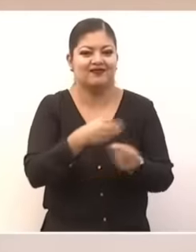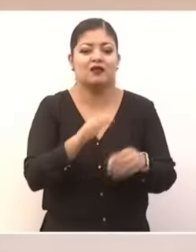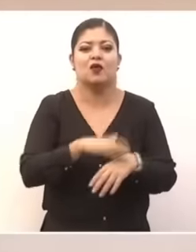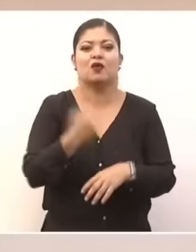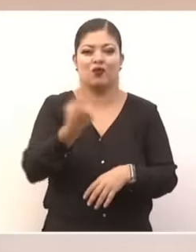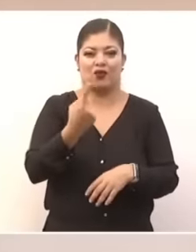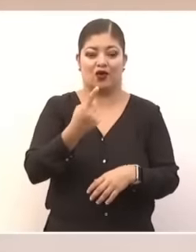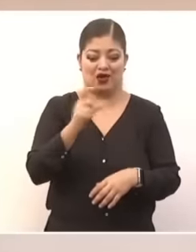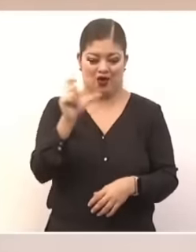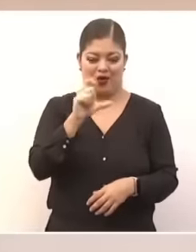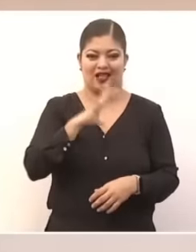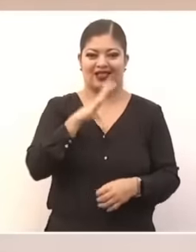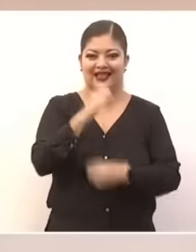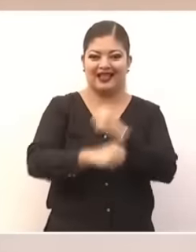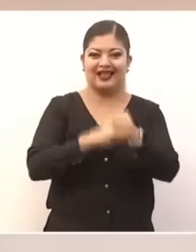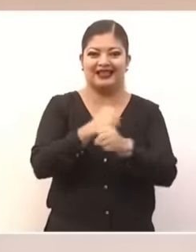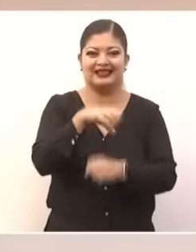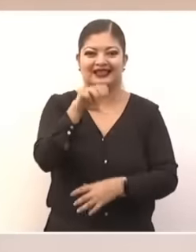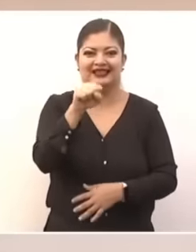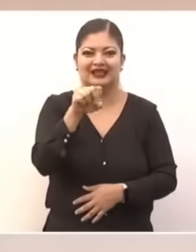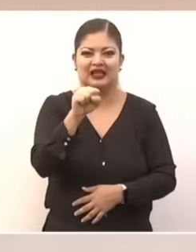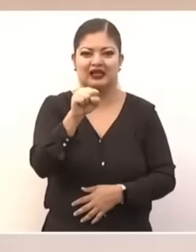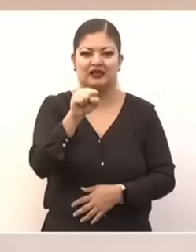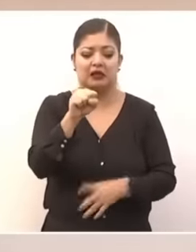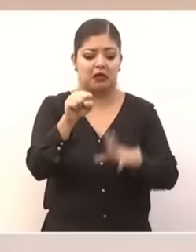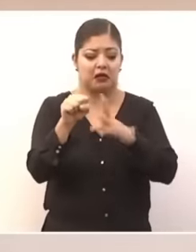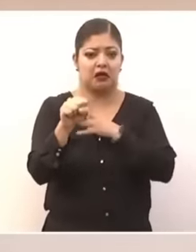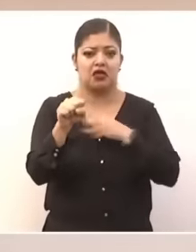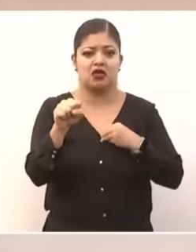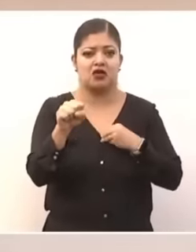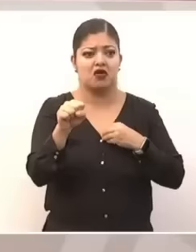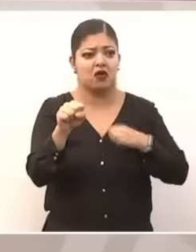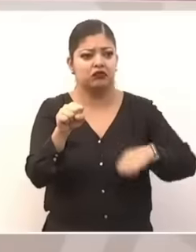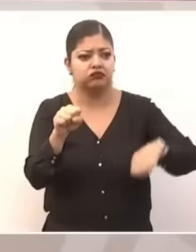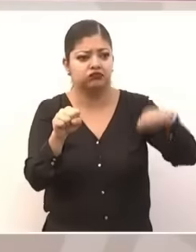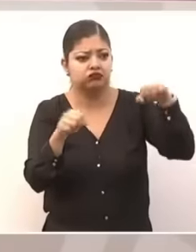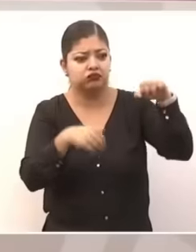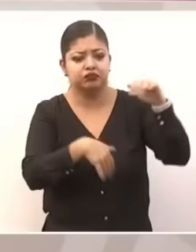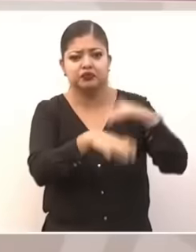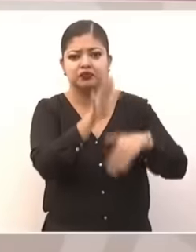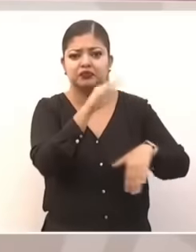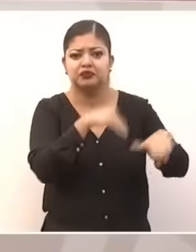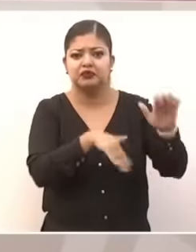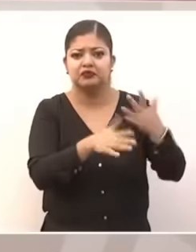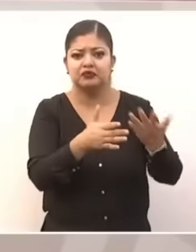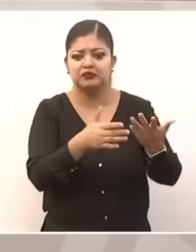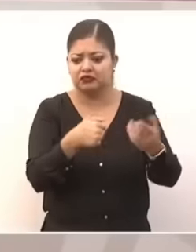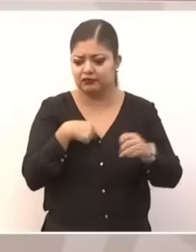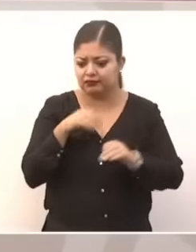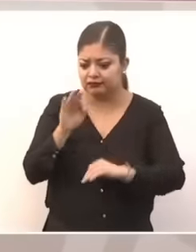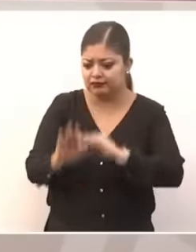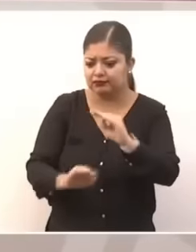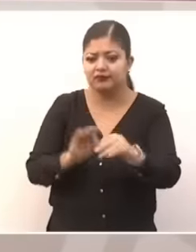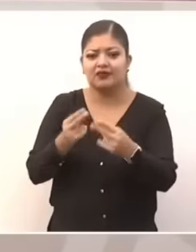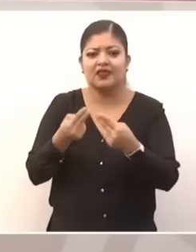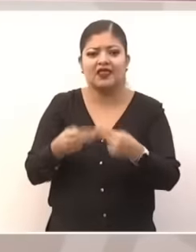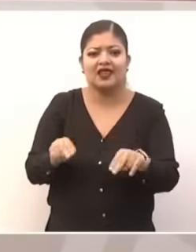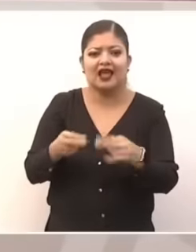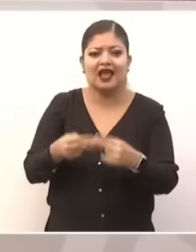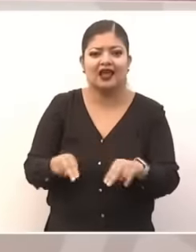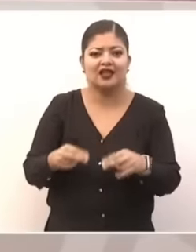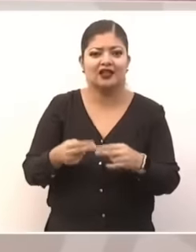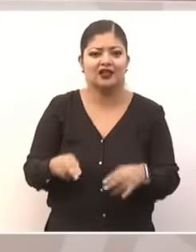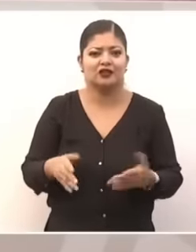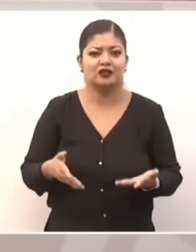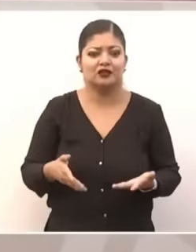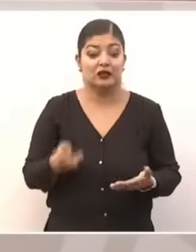cumplimos 60, ya los hijos crecieron, ahora cuidamos a los nietos,